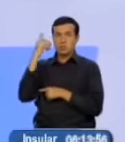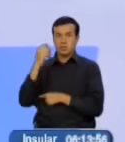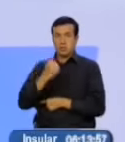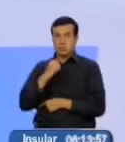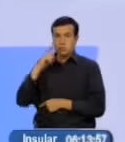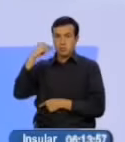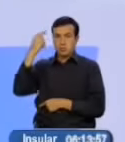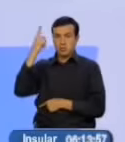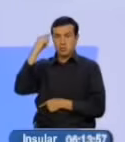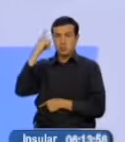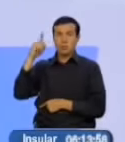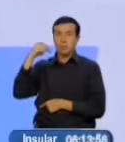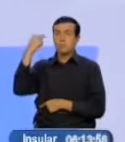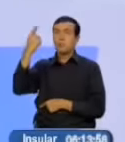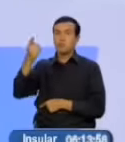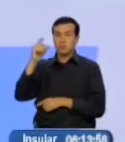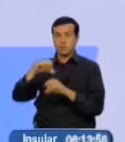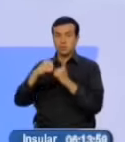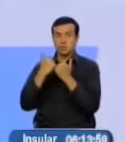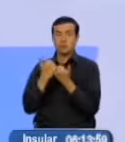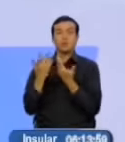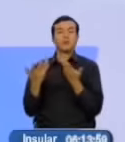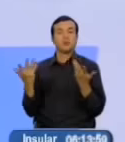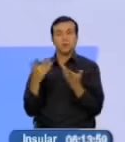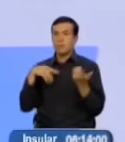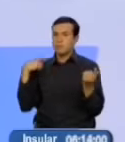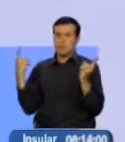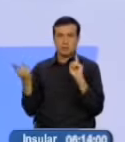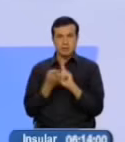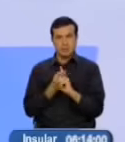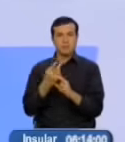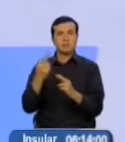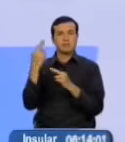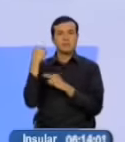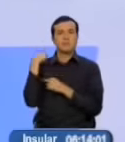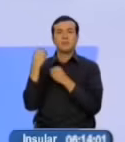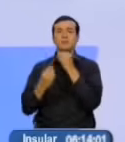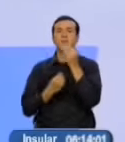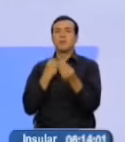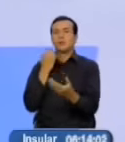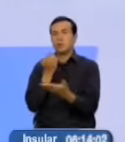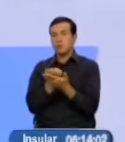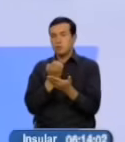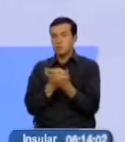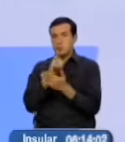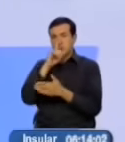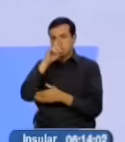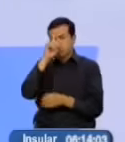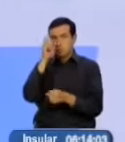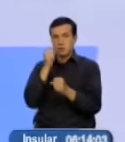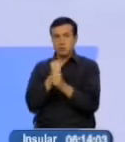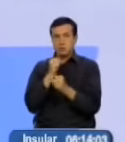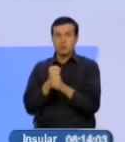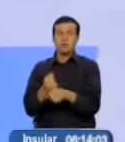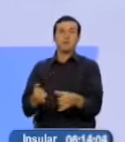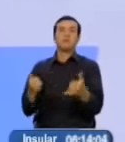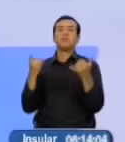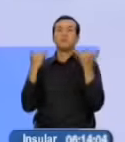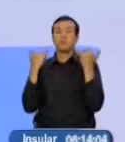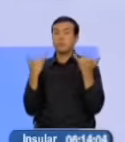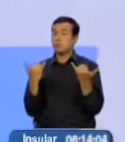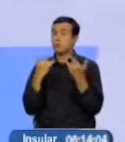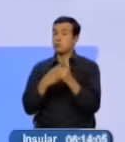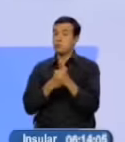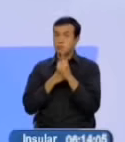nuestro próximo gobierno, para la próxima asamblea, la principal tarea tiene que ser la economía. Economía y el empleo. Hoy hay una gran urgencia